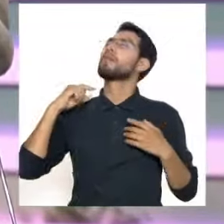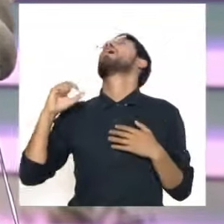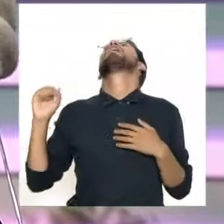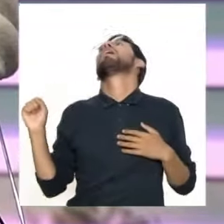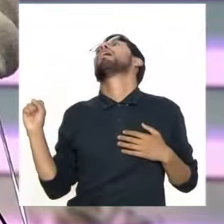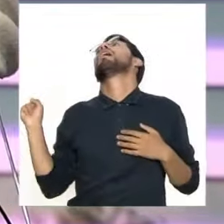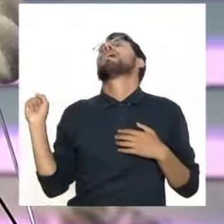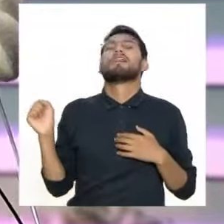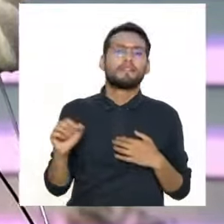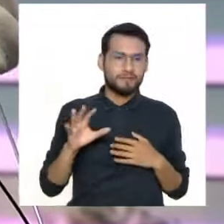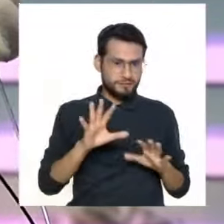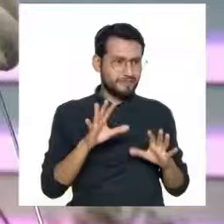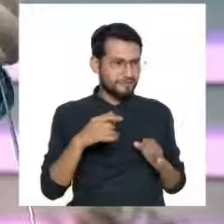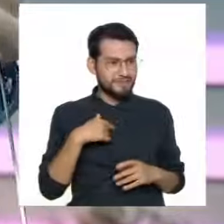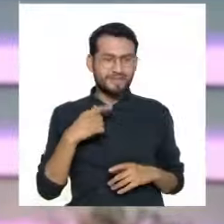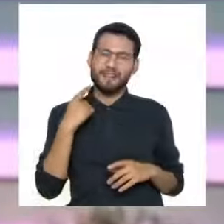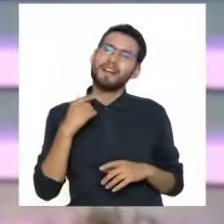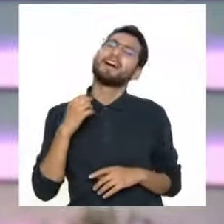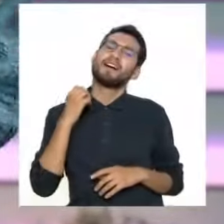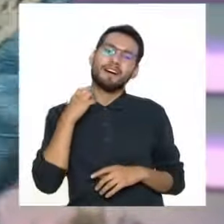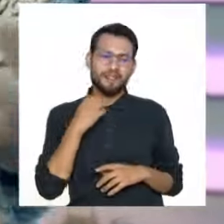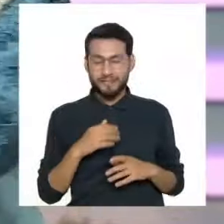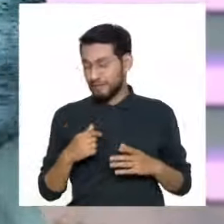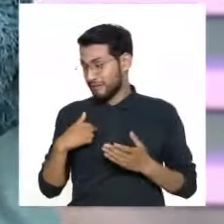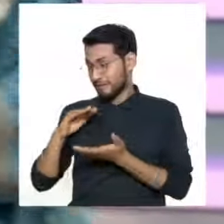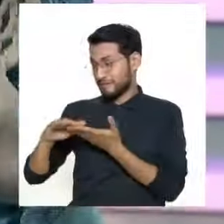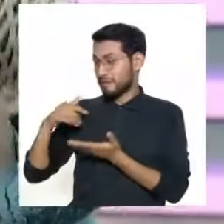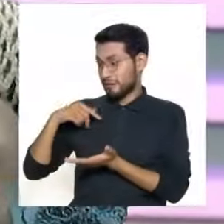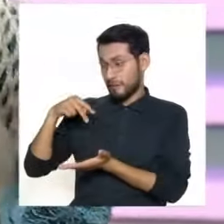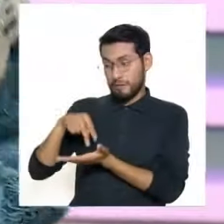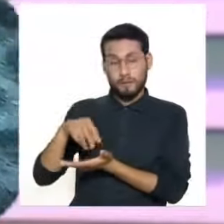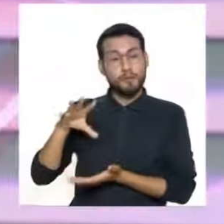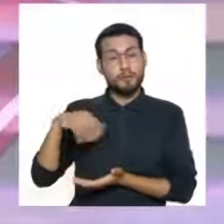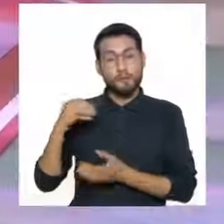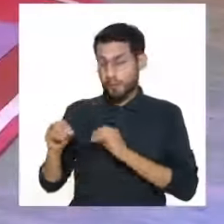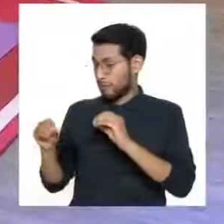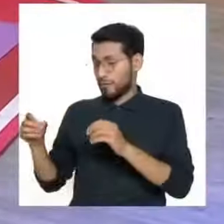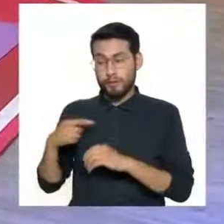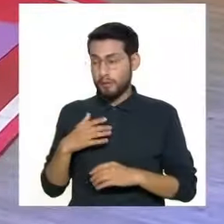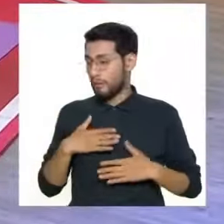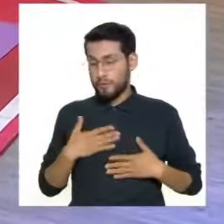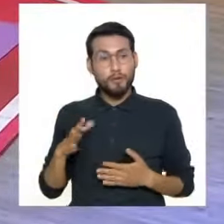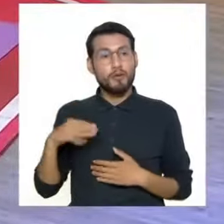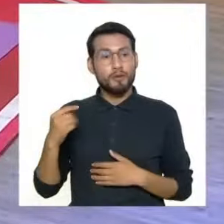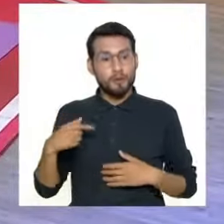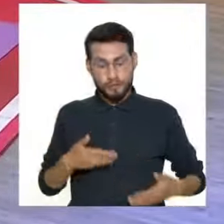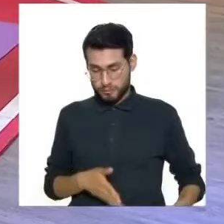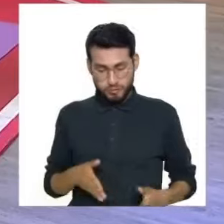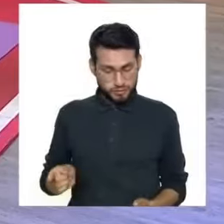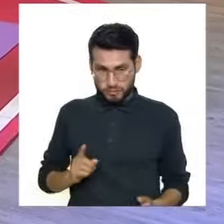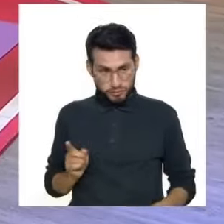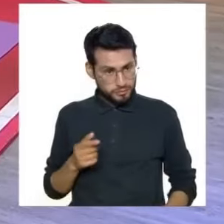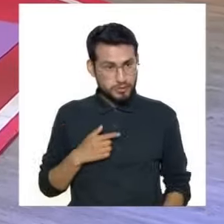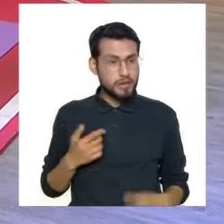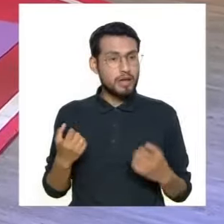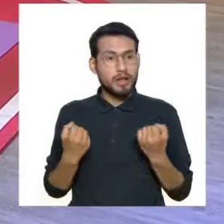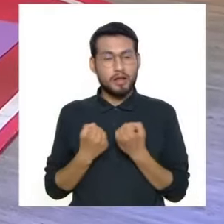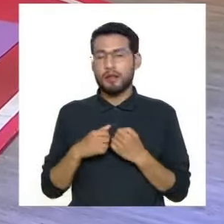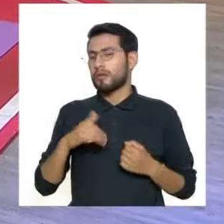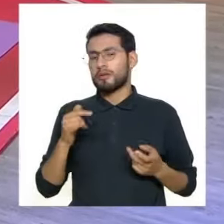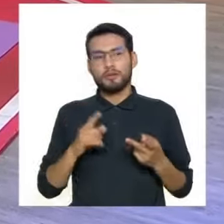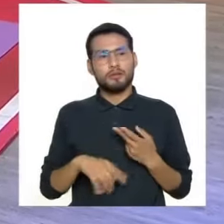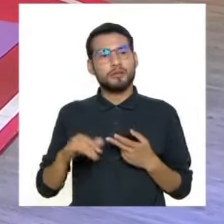esta espérate loima Me salió yo me quedé un poquito parado porque hay movimientos que no puedo hacer primero por el pantalón que no me me me acorta y